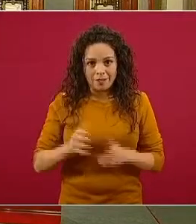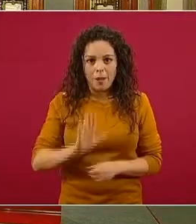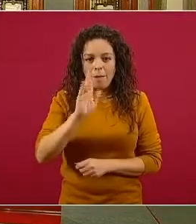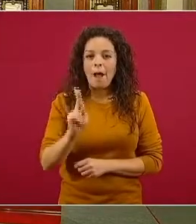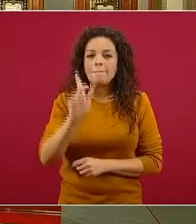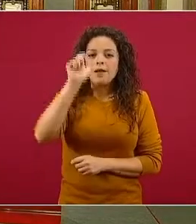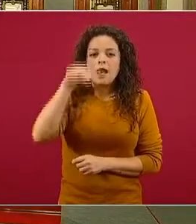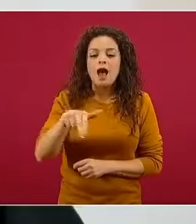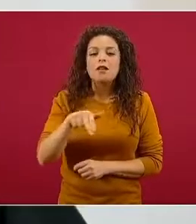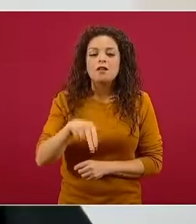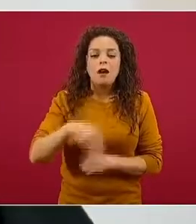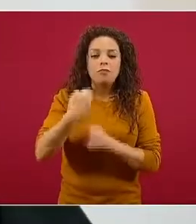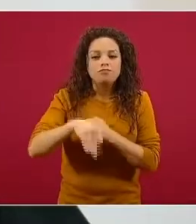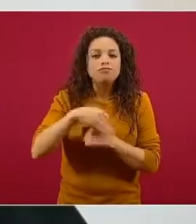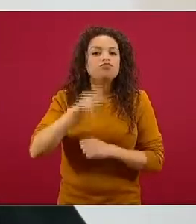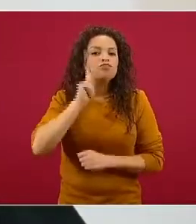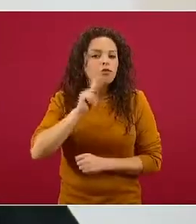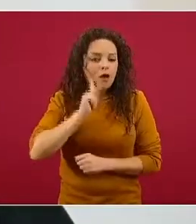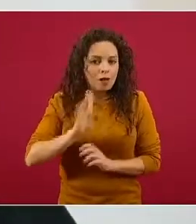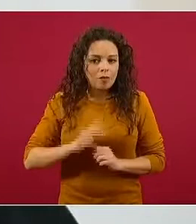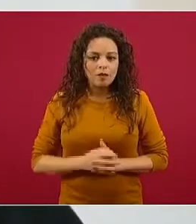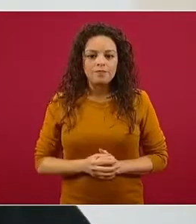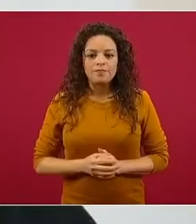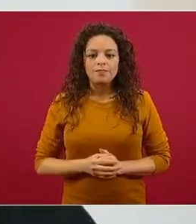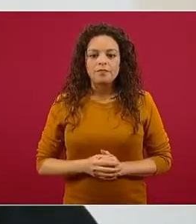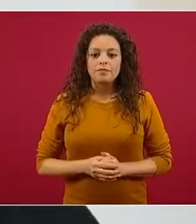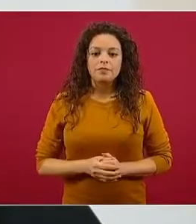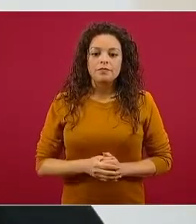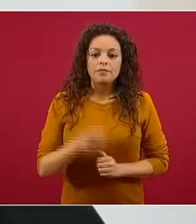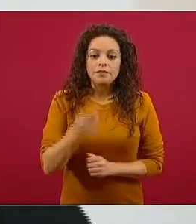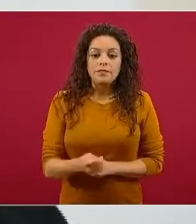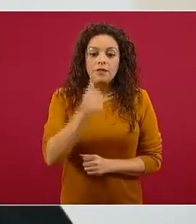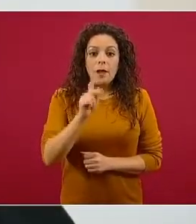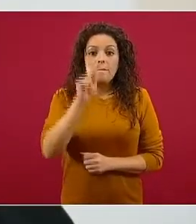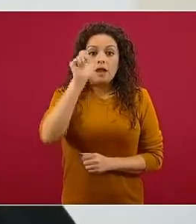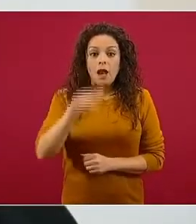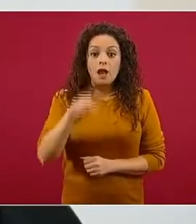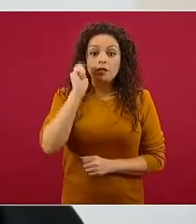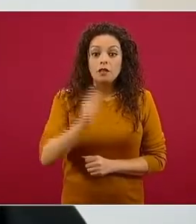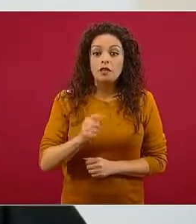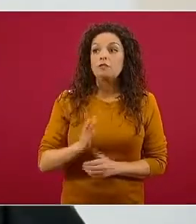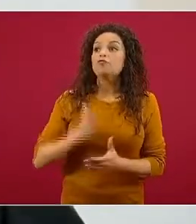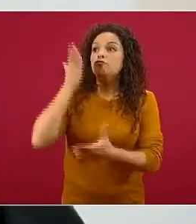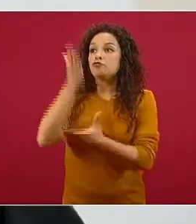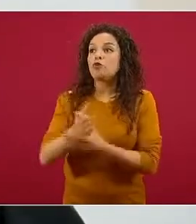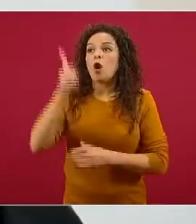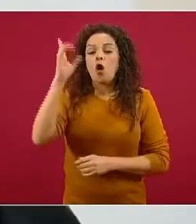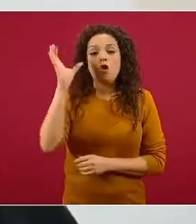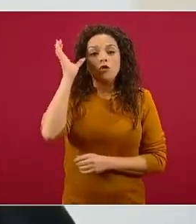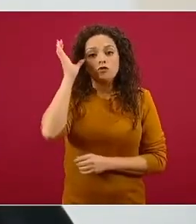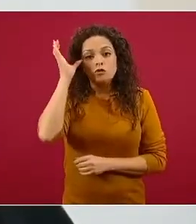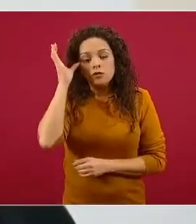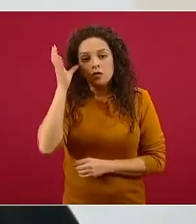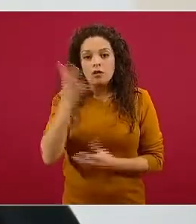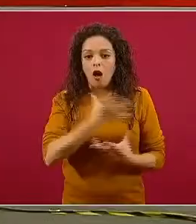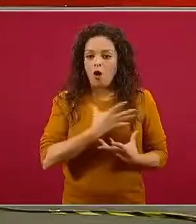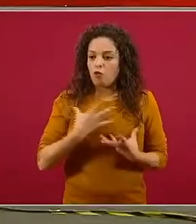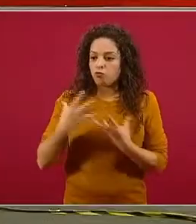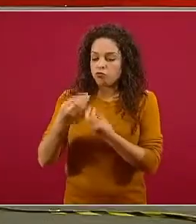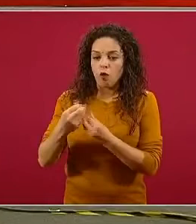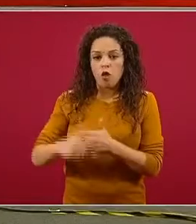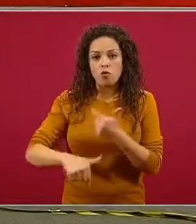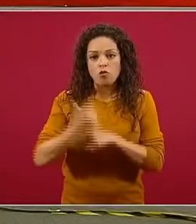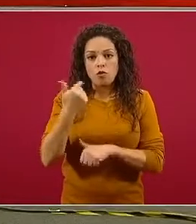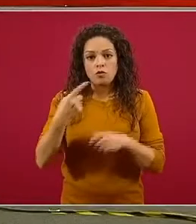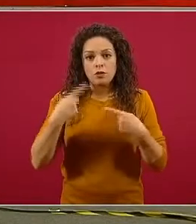piloto. Llegamos el primer plan piloto fue China, fuimos a China, me acompañaron 12 titulares